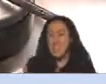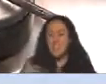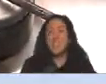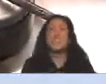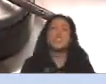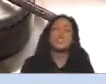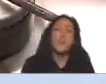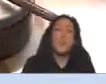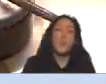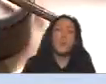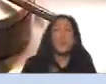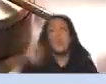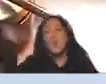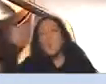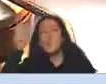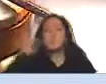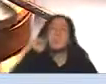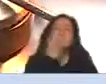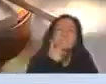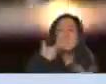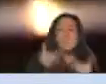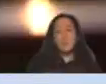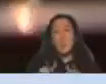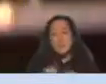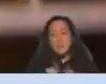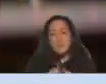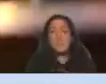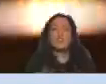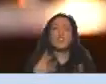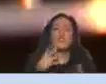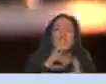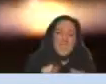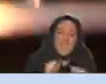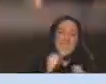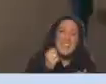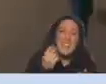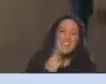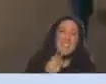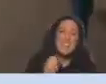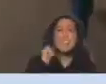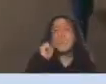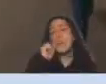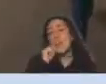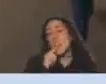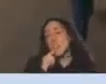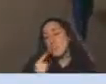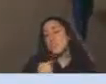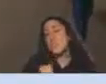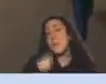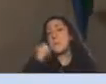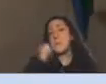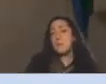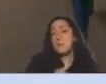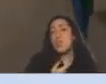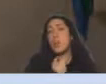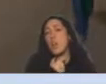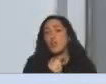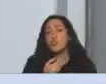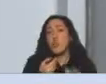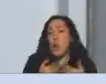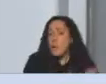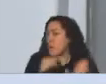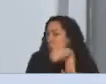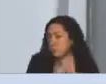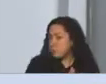y de gas natural. La Secretaría de Energía afirmó que desde el 1 de agosto el formulario de inscripción va a permanecer abierto para